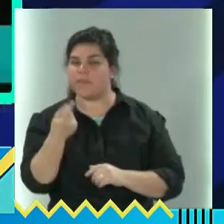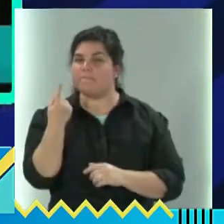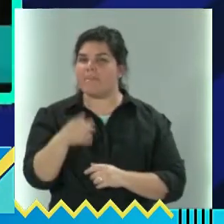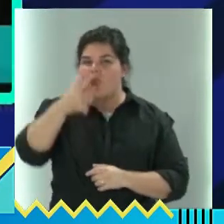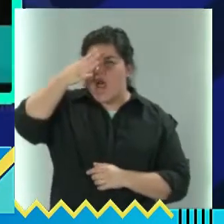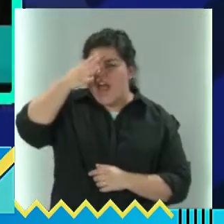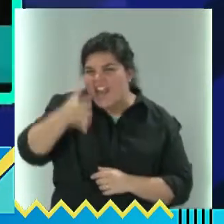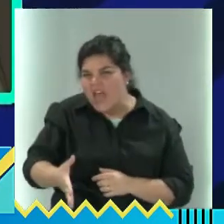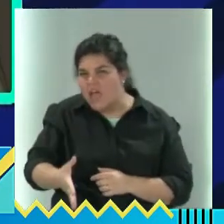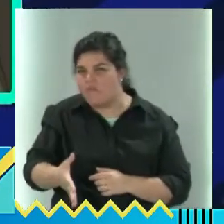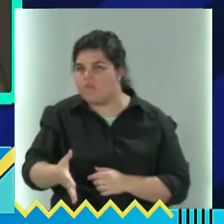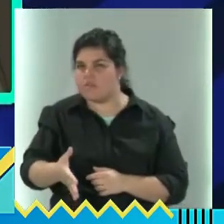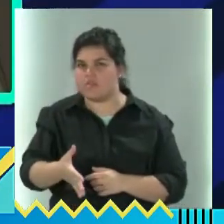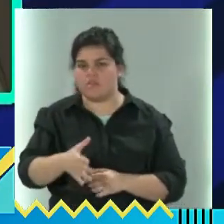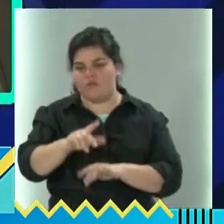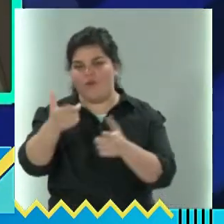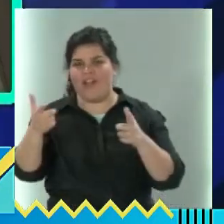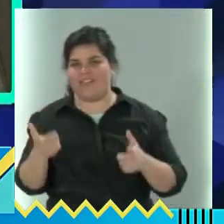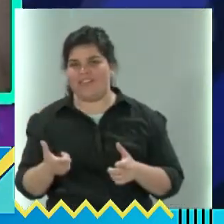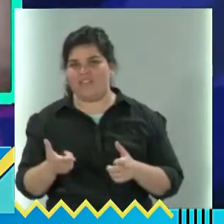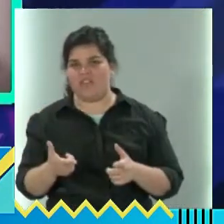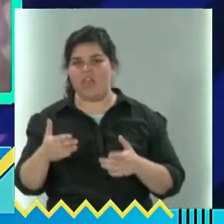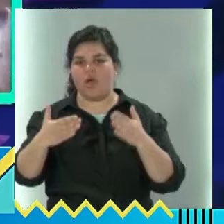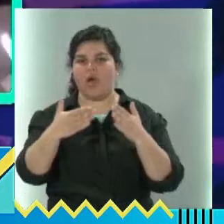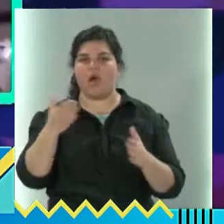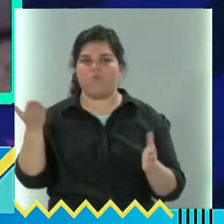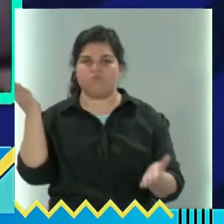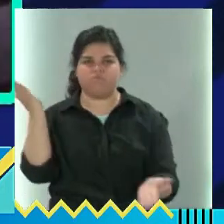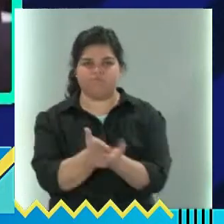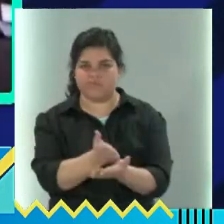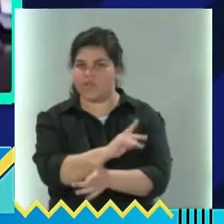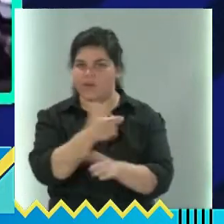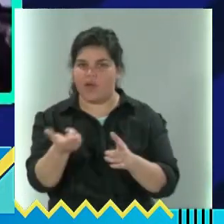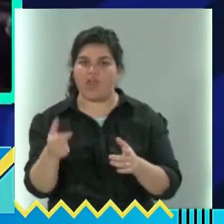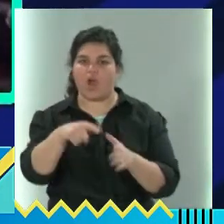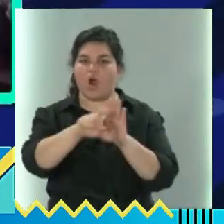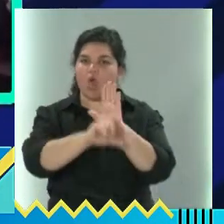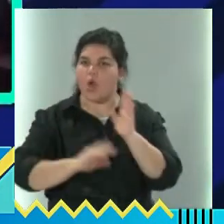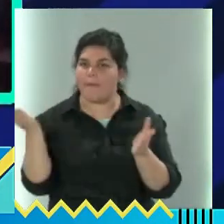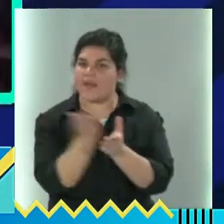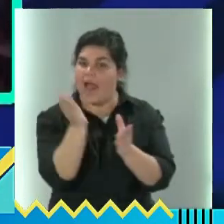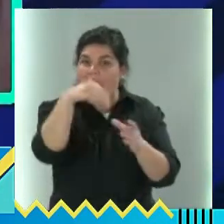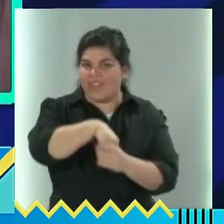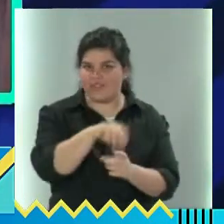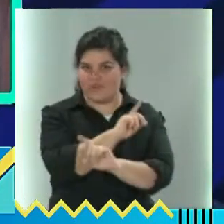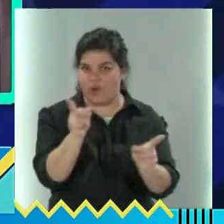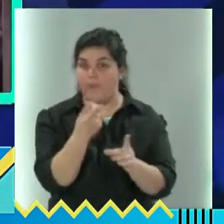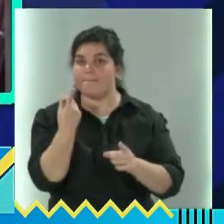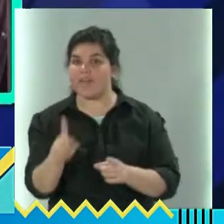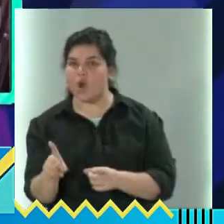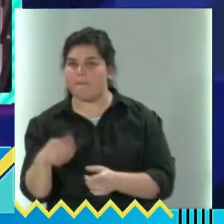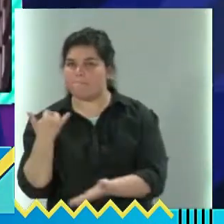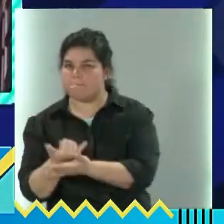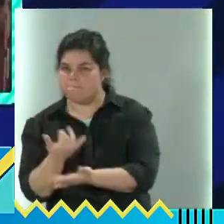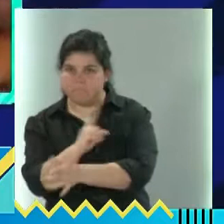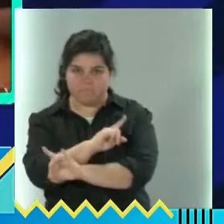gravedad suficiente para ser consideradas un delito penal, de los tipificados en nuestro Código Penal, pero que tampoco las podemos dejar de lado